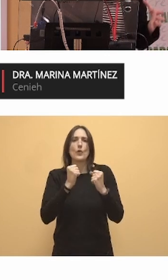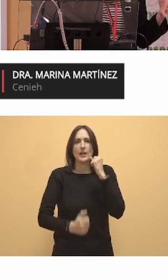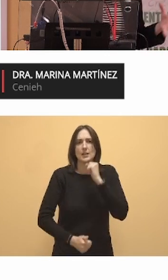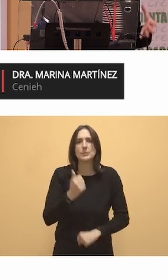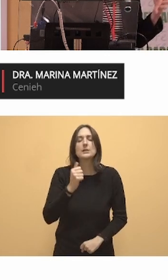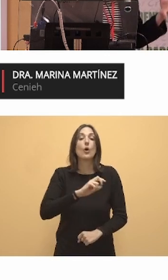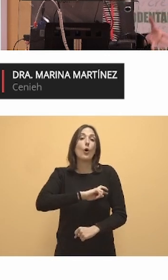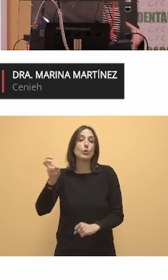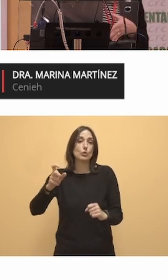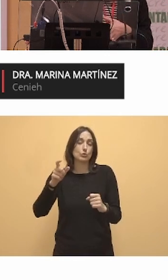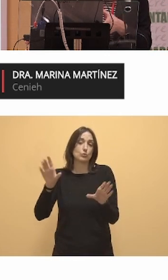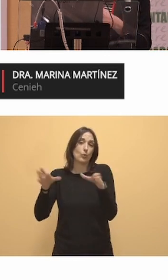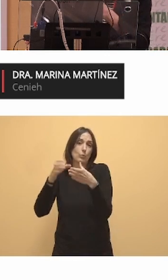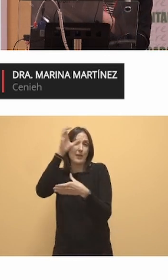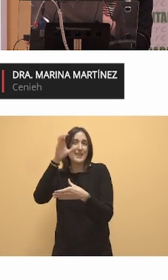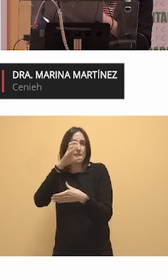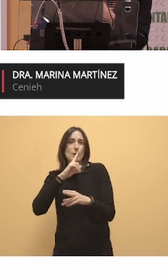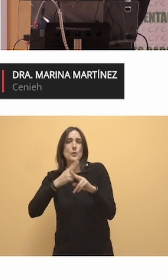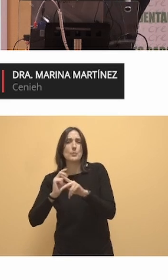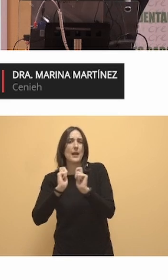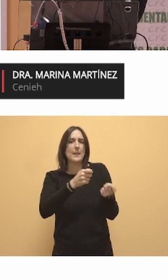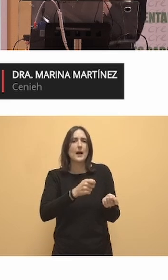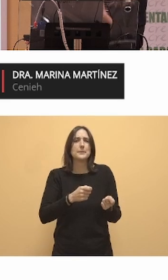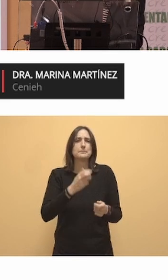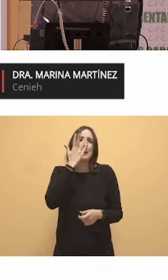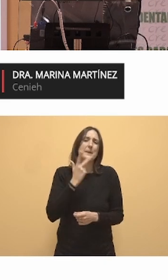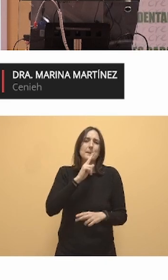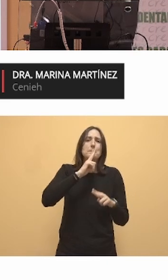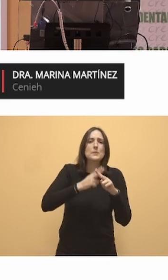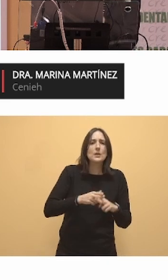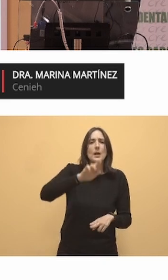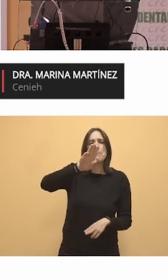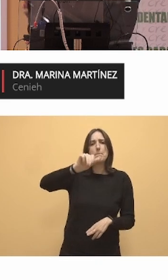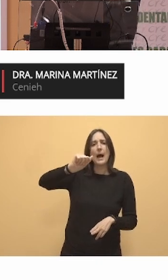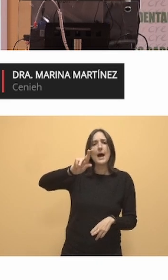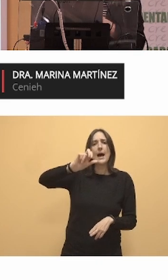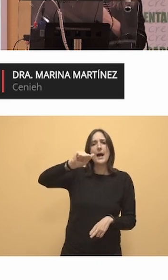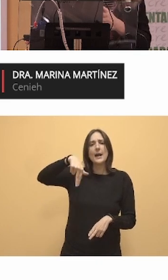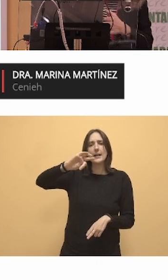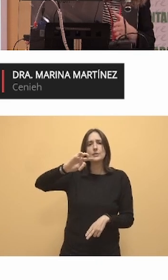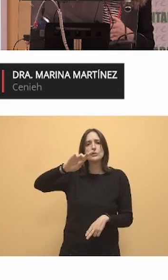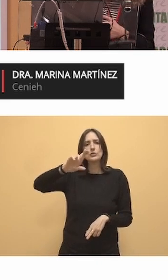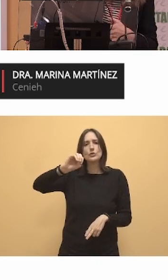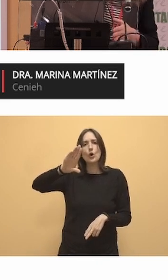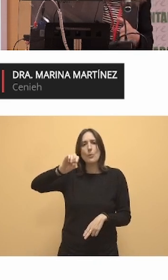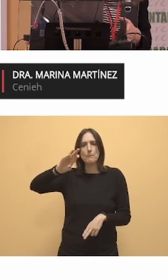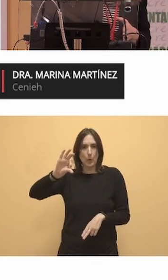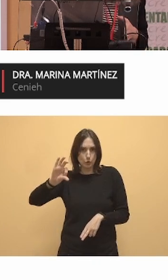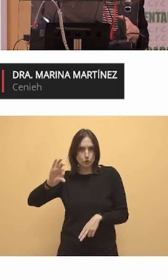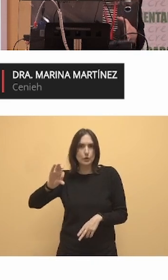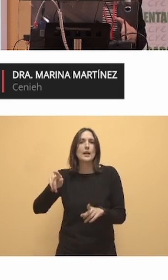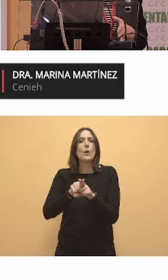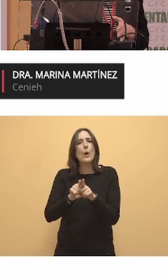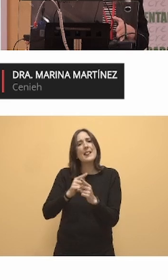la mayor parte de la comunidad científica, bueno, pues lo preferimos denominar como parántropos, como un género diferente, si bien que